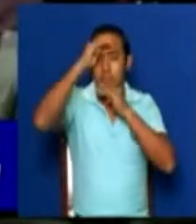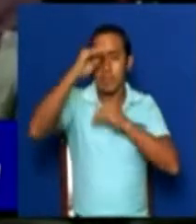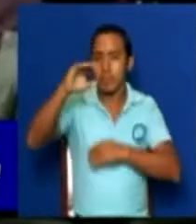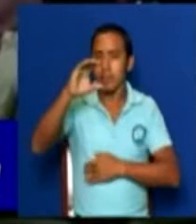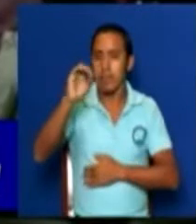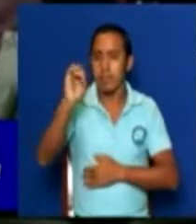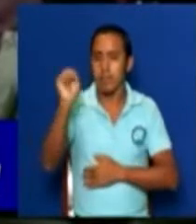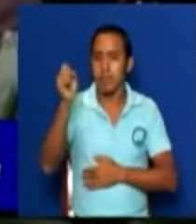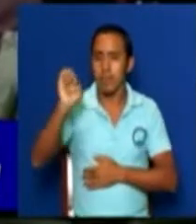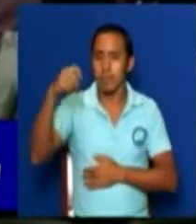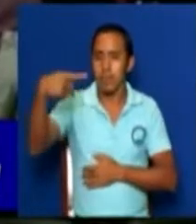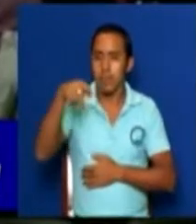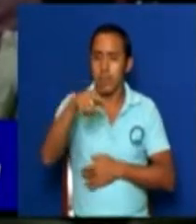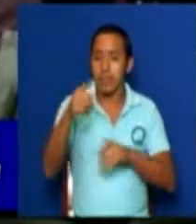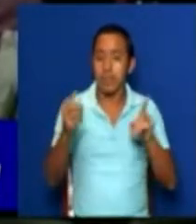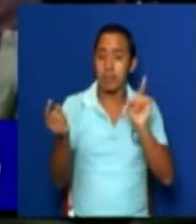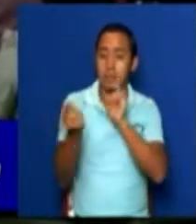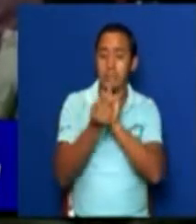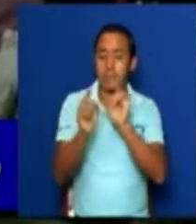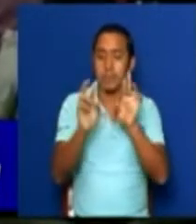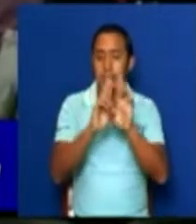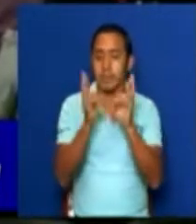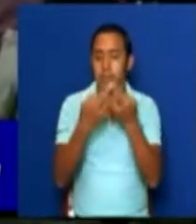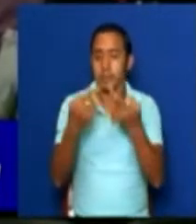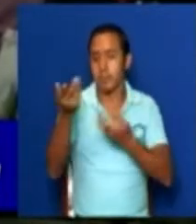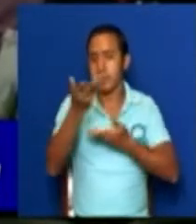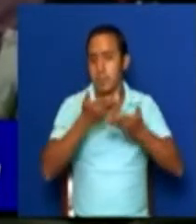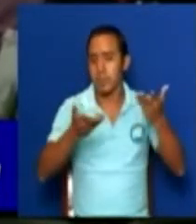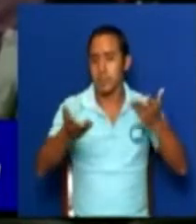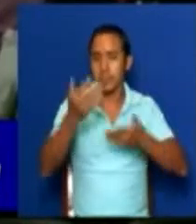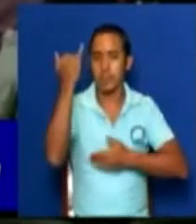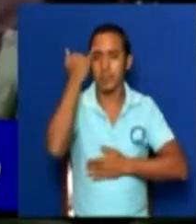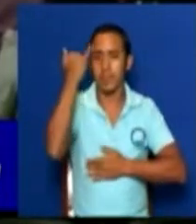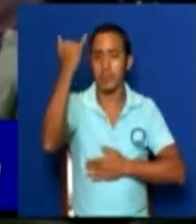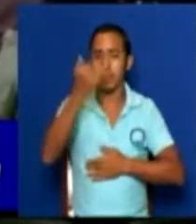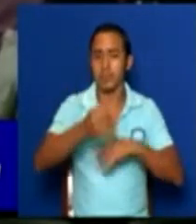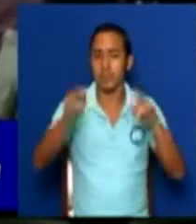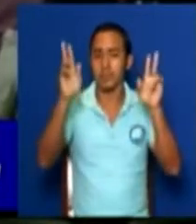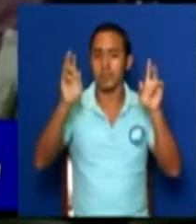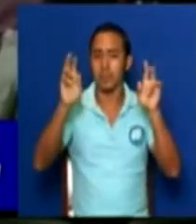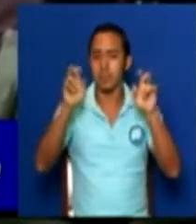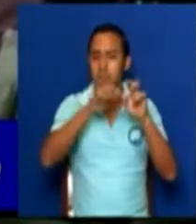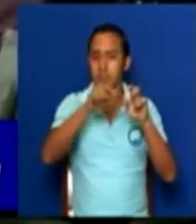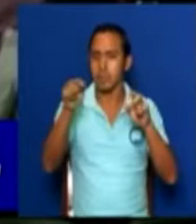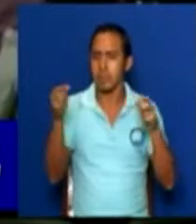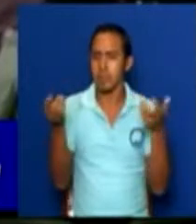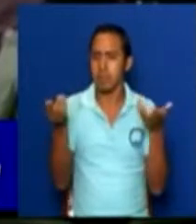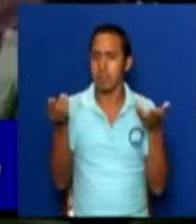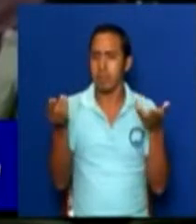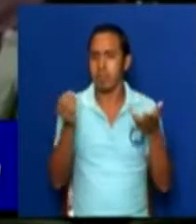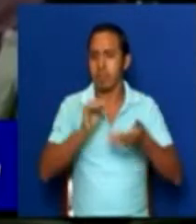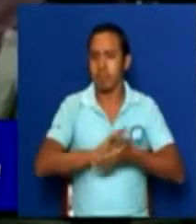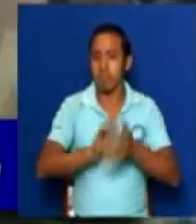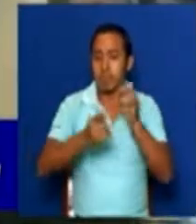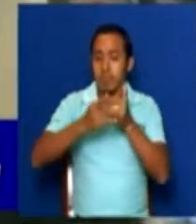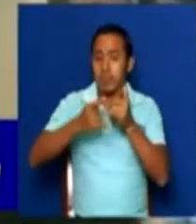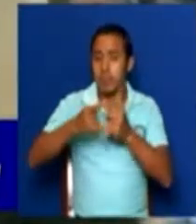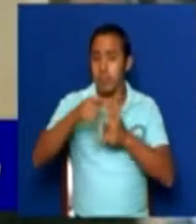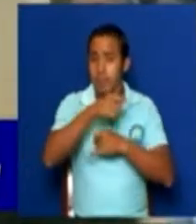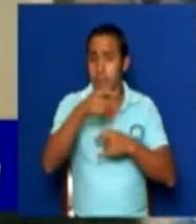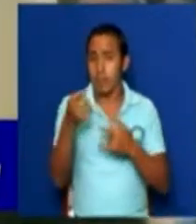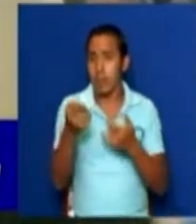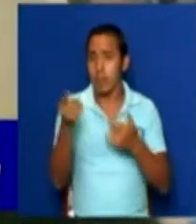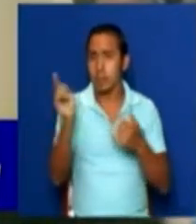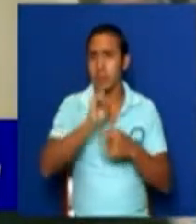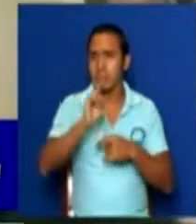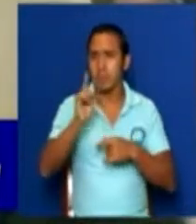este tipo de encuentros, de intercambios para abordar no solamente la temática de género, sino